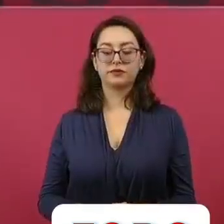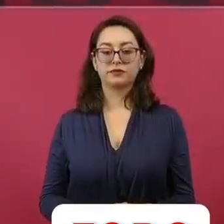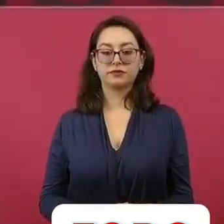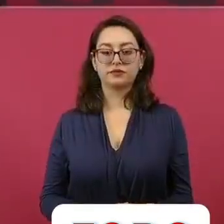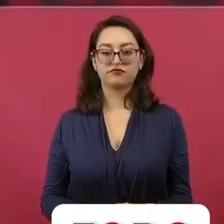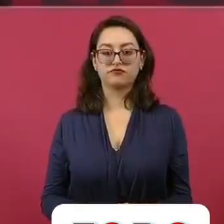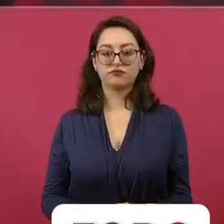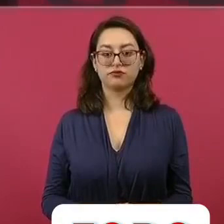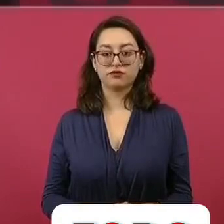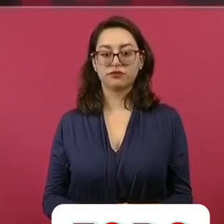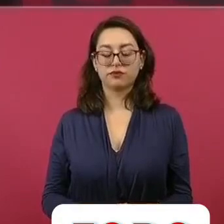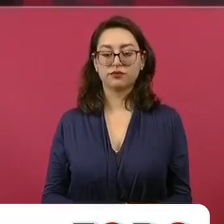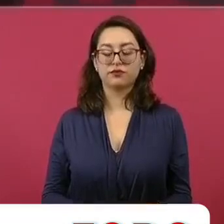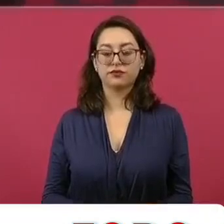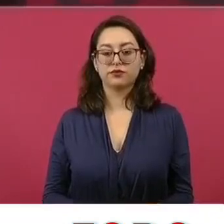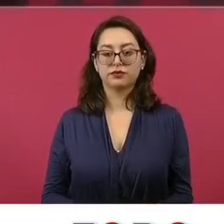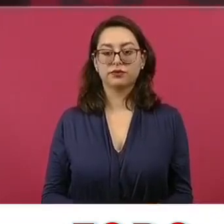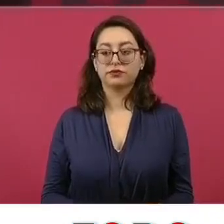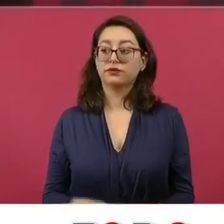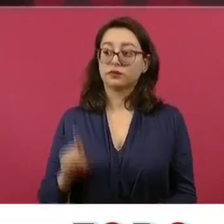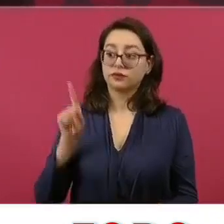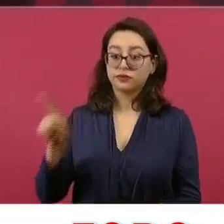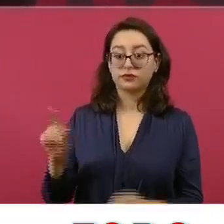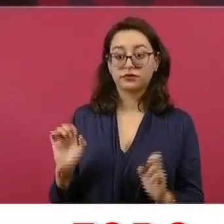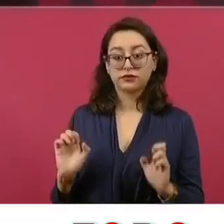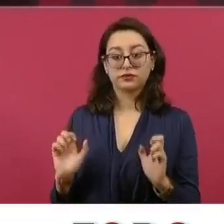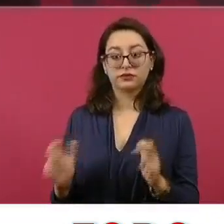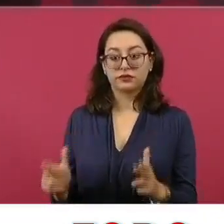Lo de Chiapas fue muy bueno.